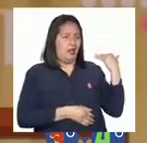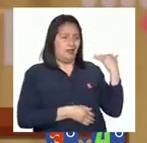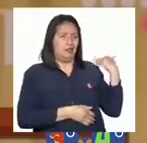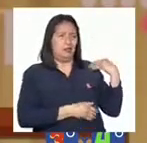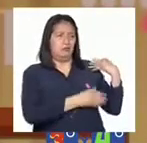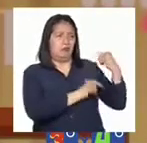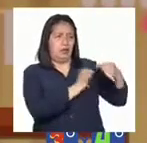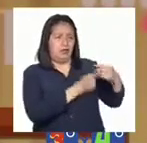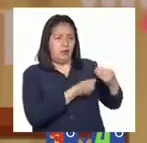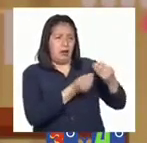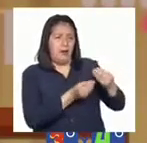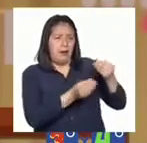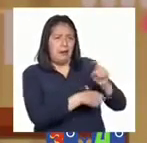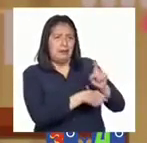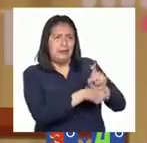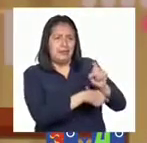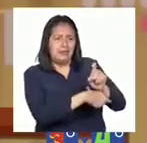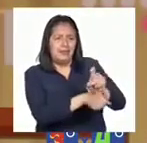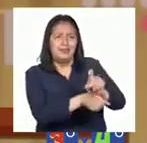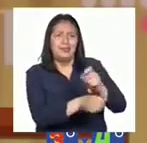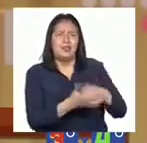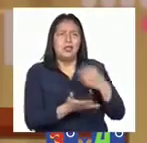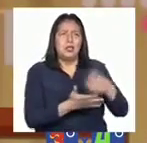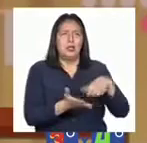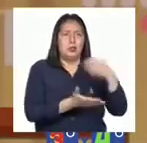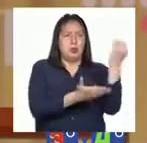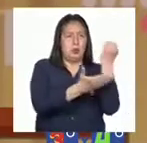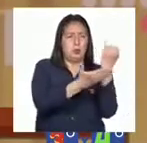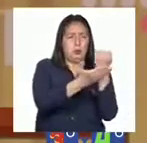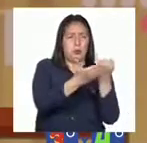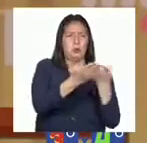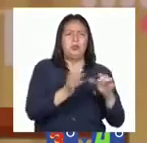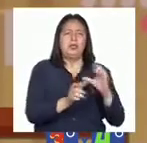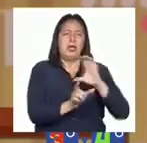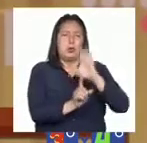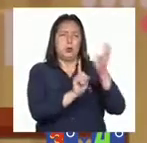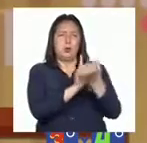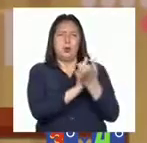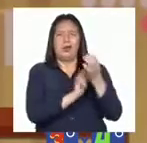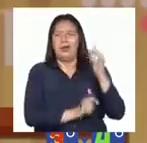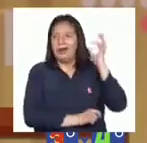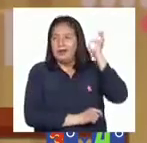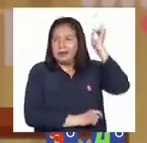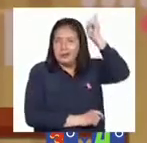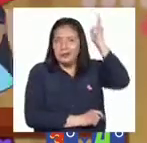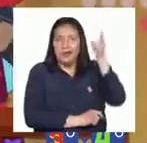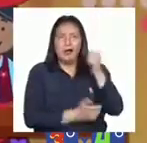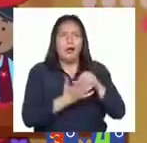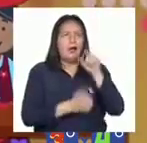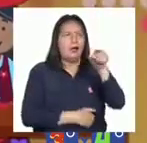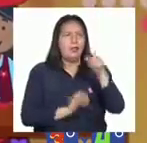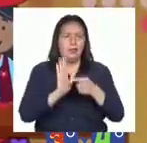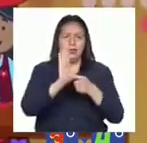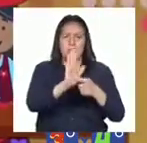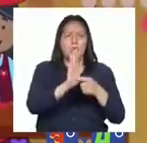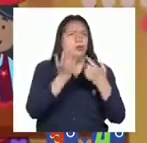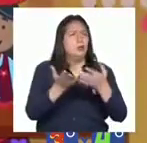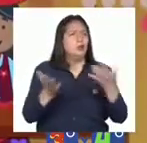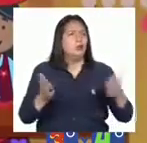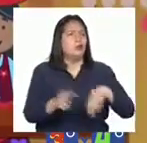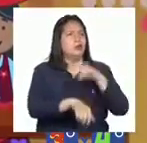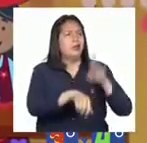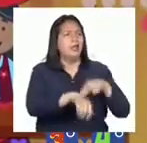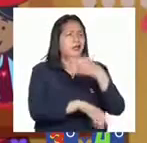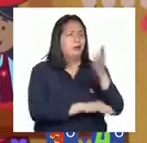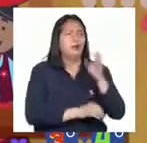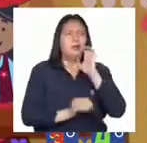de generación en generación y sus diseños son característicos de la cultura incaica. En ellos se muestran elementos de la